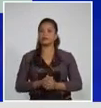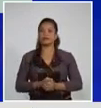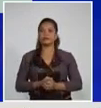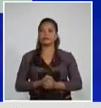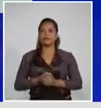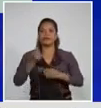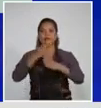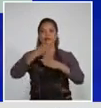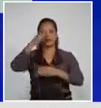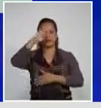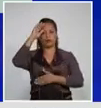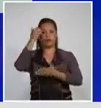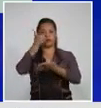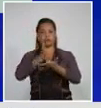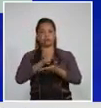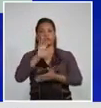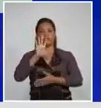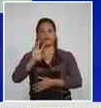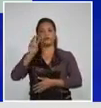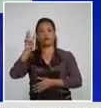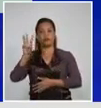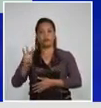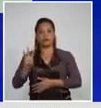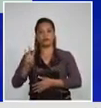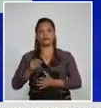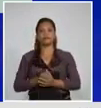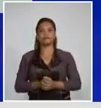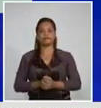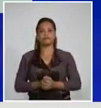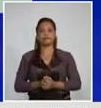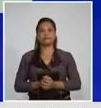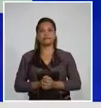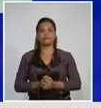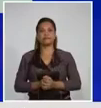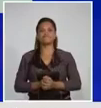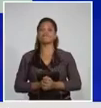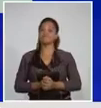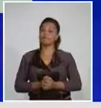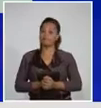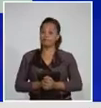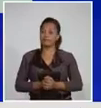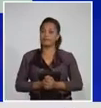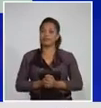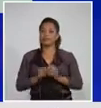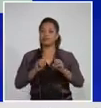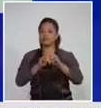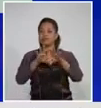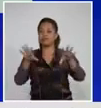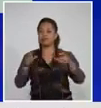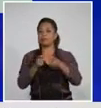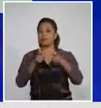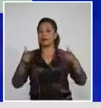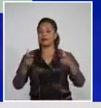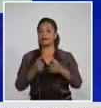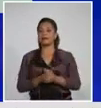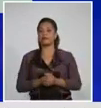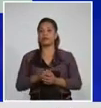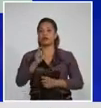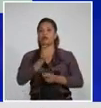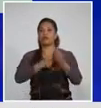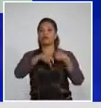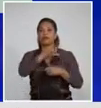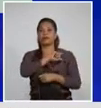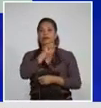Santiago de Cuba cabecera con 5.53 ayer, ha sido donde ha tenido la transmisión mayor, Contramaestre con